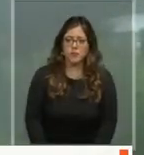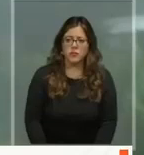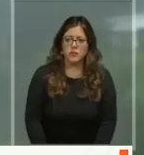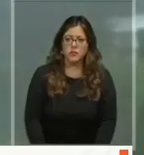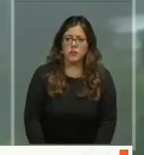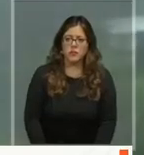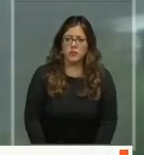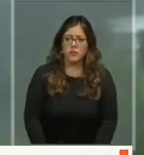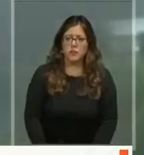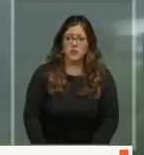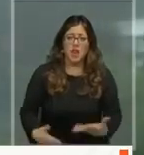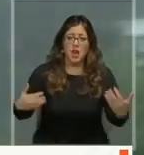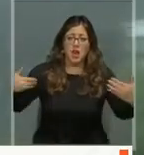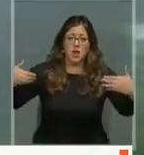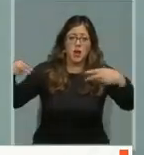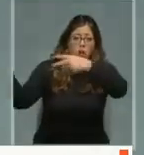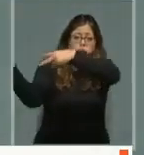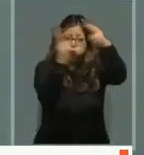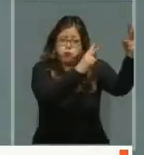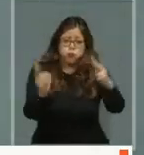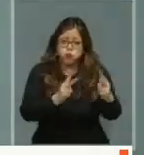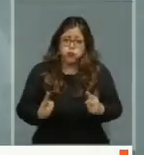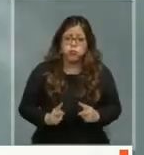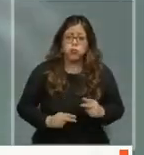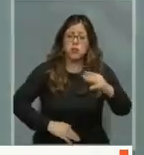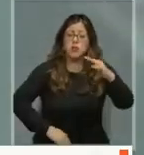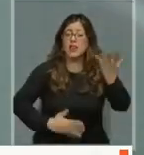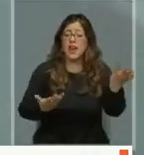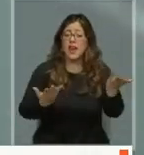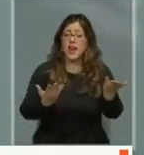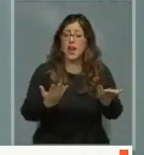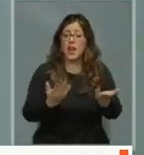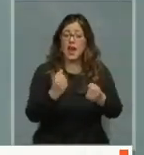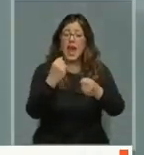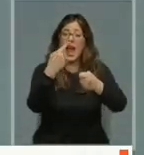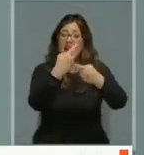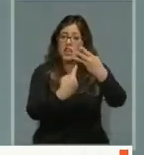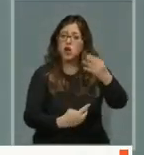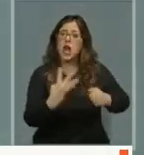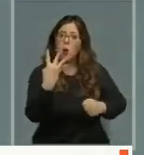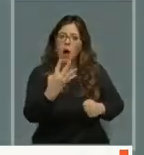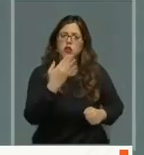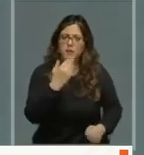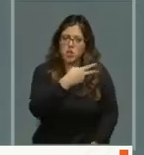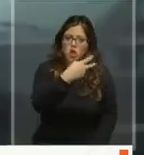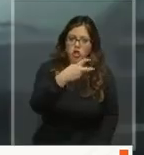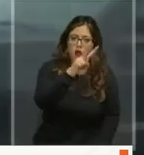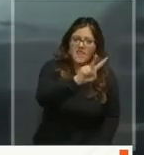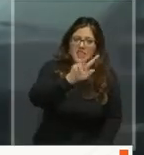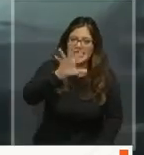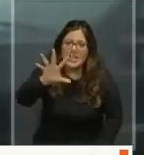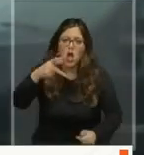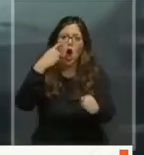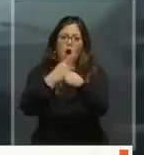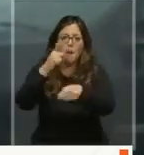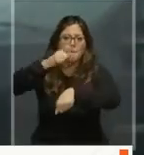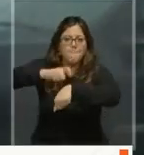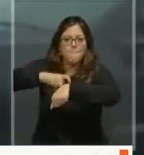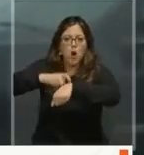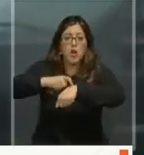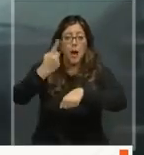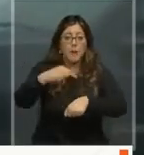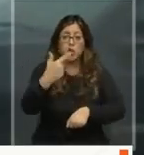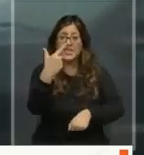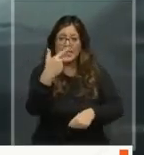El ciclón alcanzó la categoría 4 y vientos máximos sostenidos de 225 kilómetros por hora, pero a las 7:45